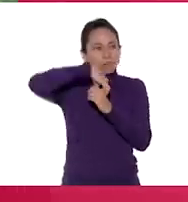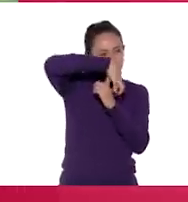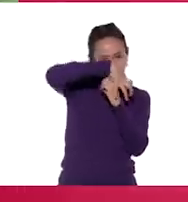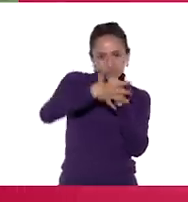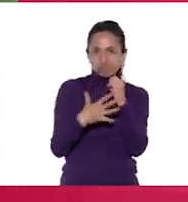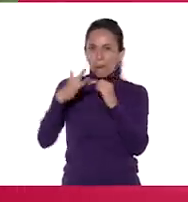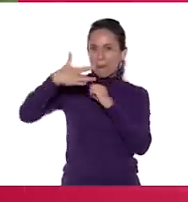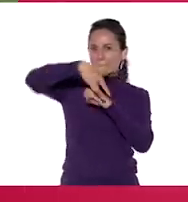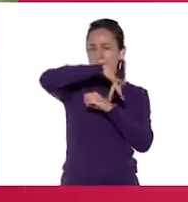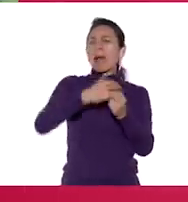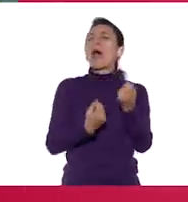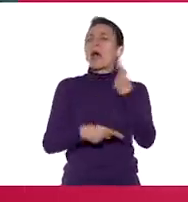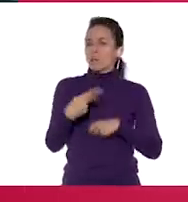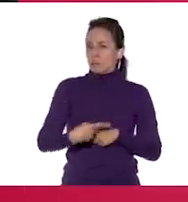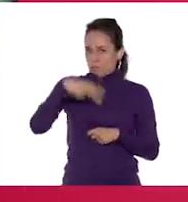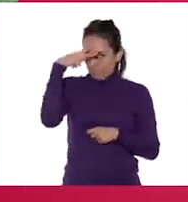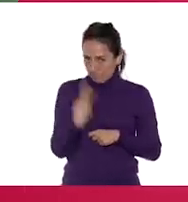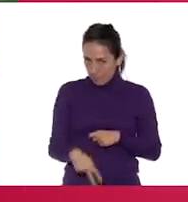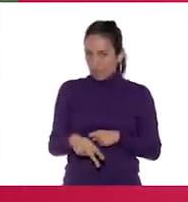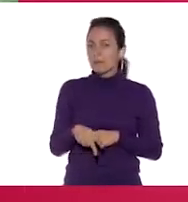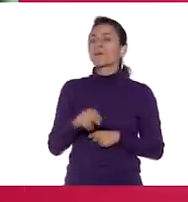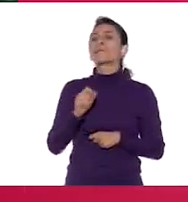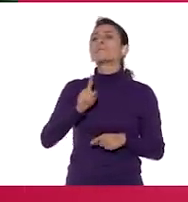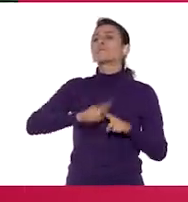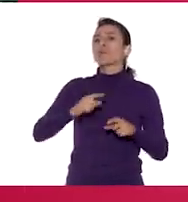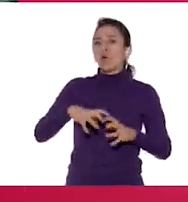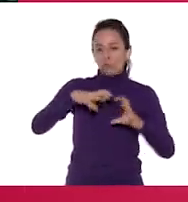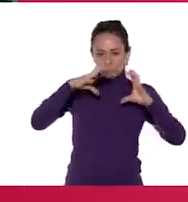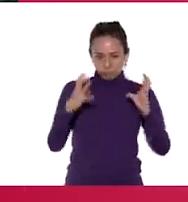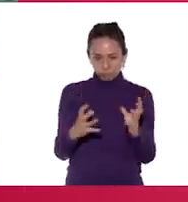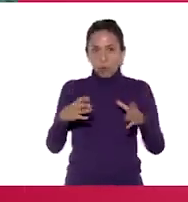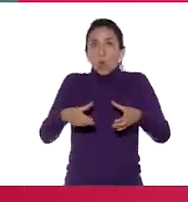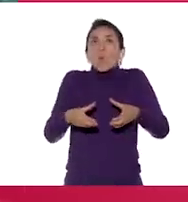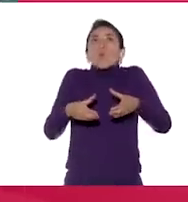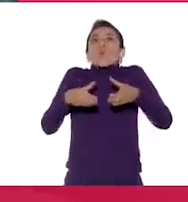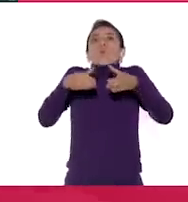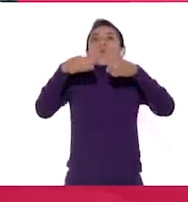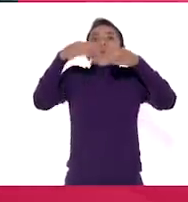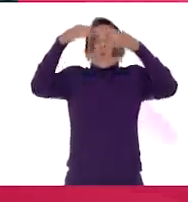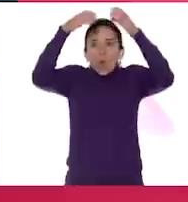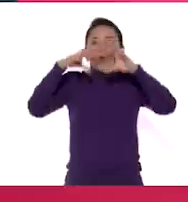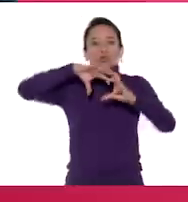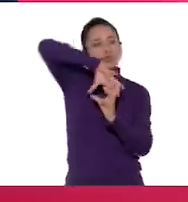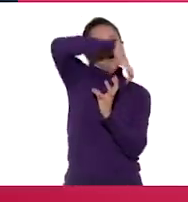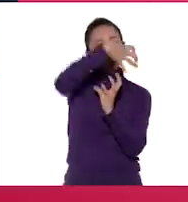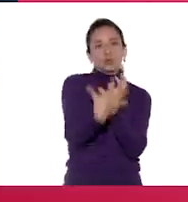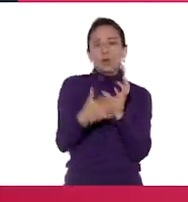en México, como las biznagas, los órganos, las chollas y las pitayas.